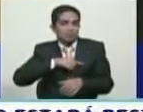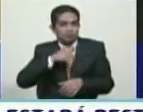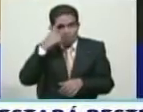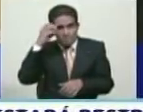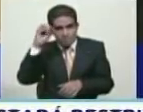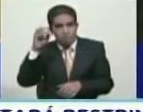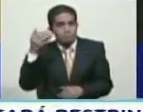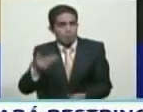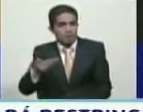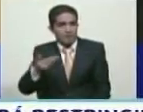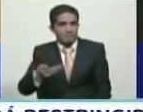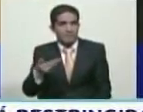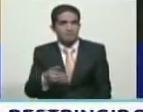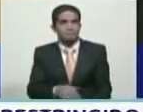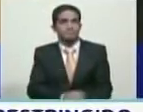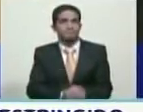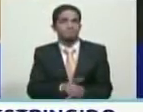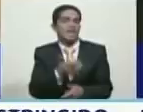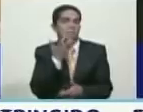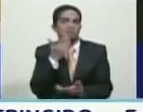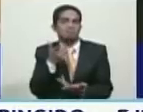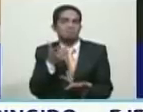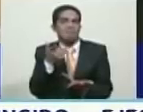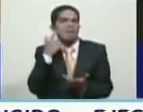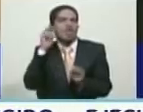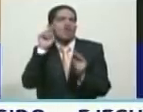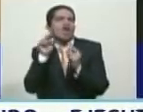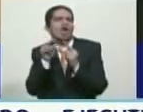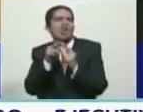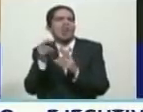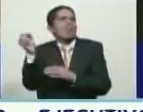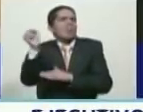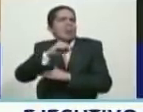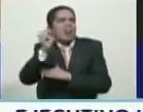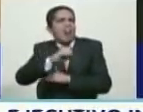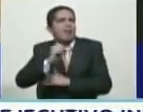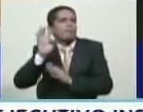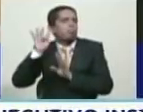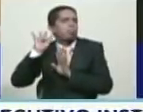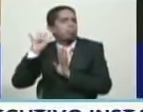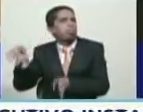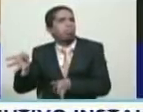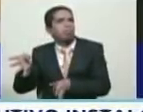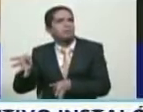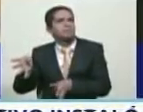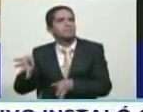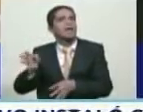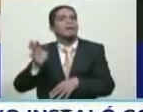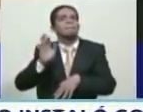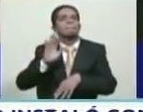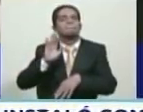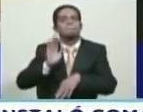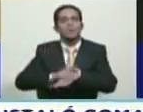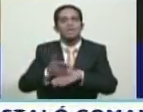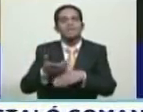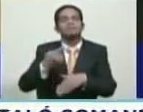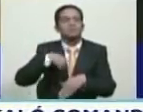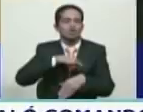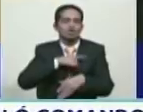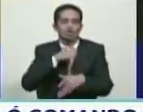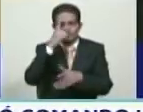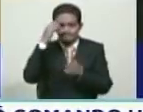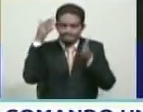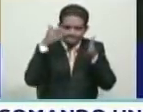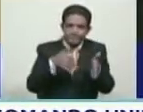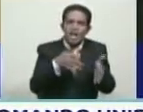Eso es importante. Puede que no lo reconozcamos porque a veces estamos sobrecogidos con nuestros propios